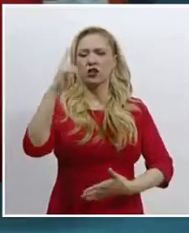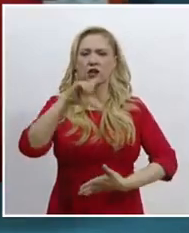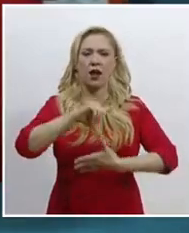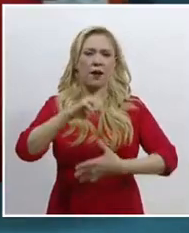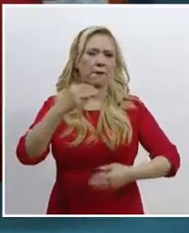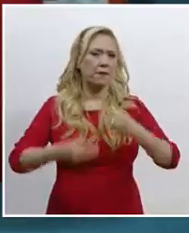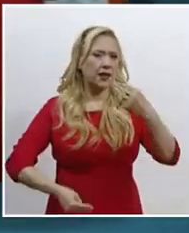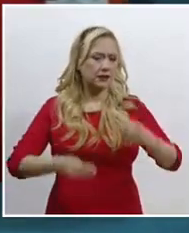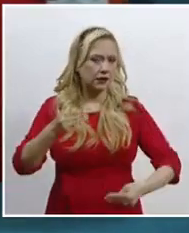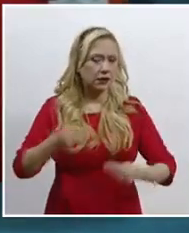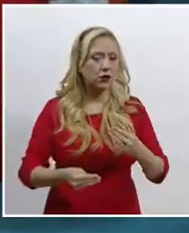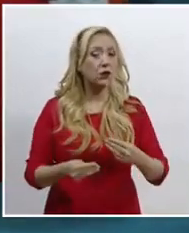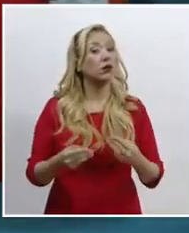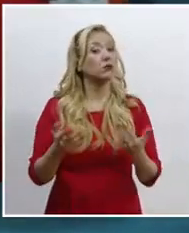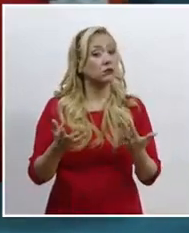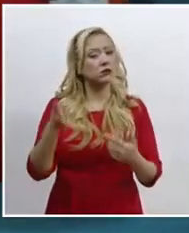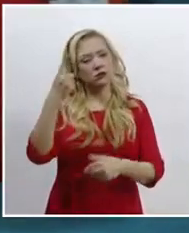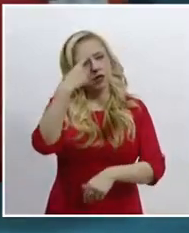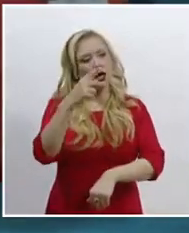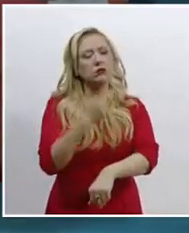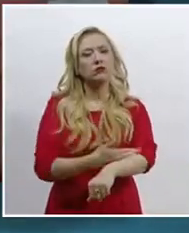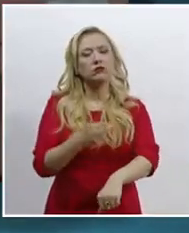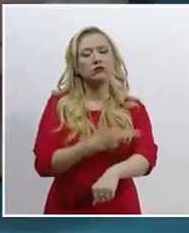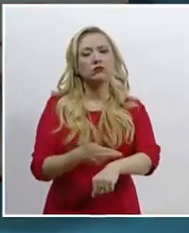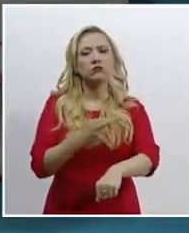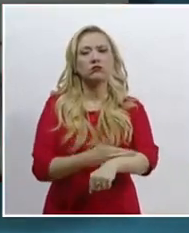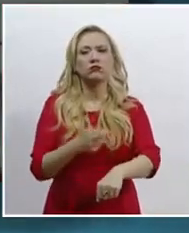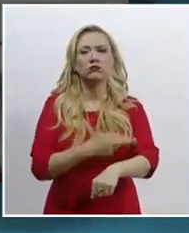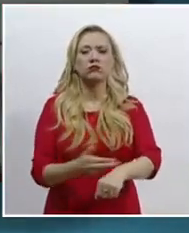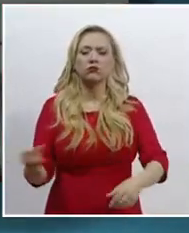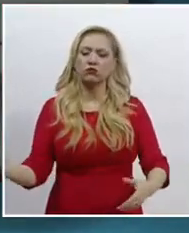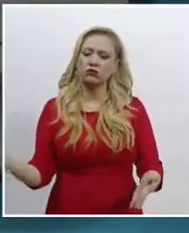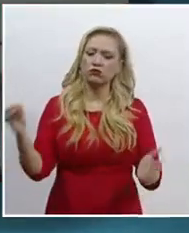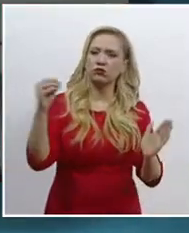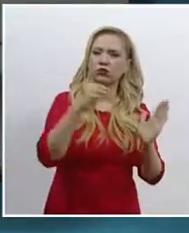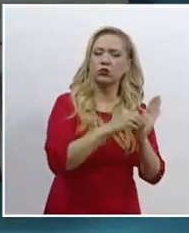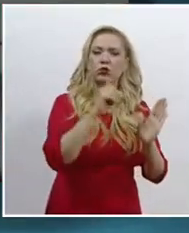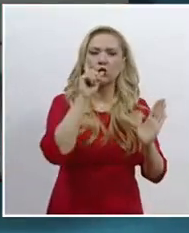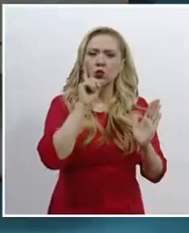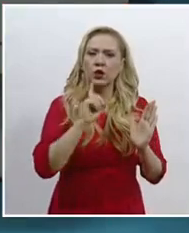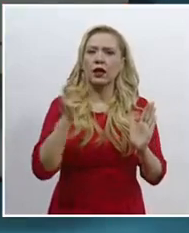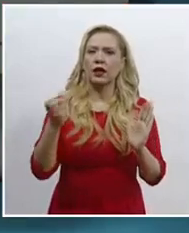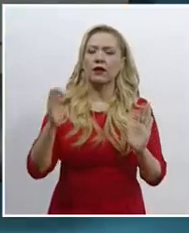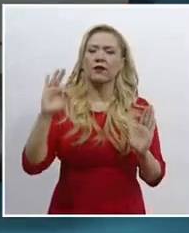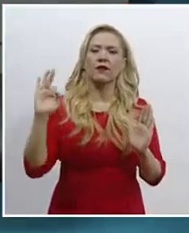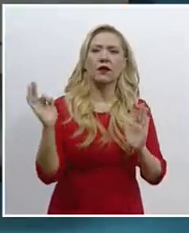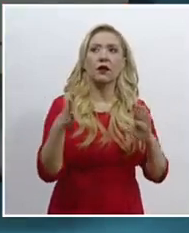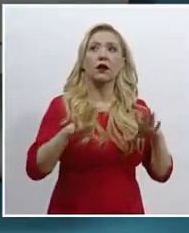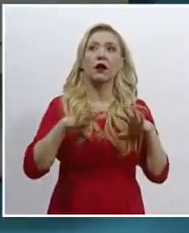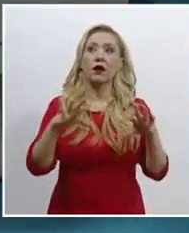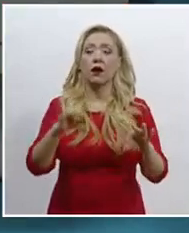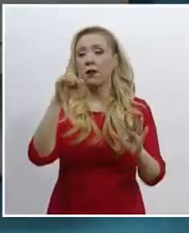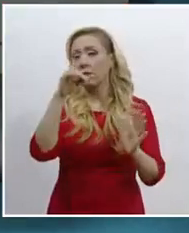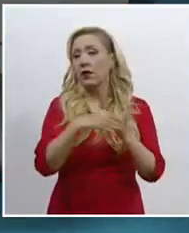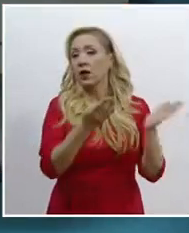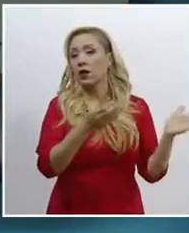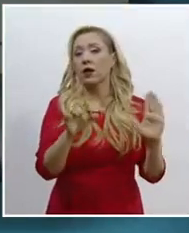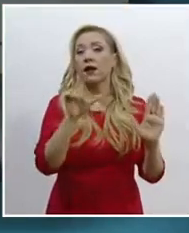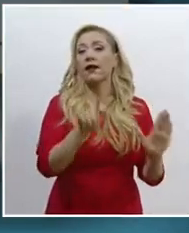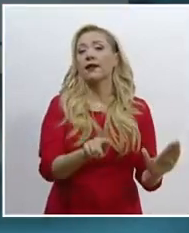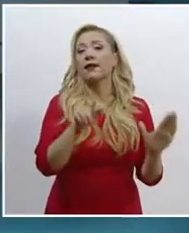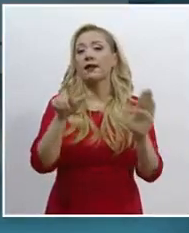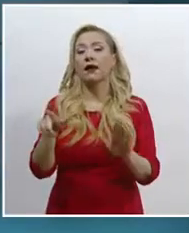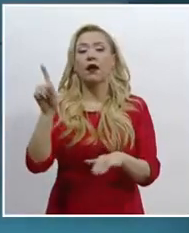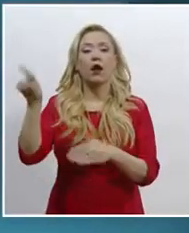Magistrados. Esto con el fin de tramitar la incorporación de la JUFED a dicha federación, que fue creada en 1977